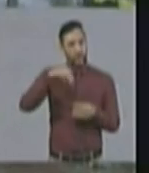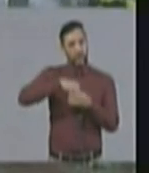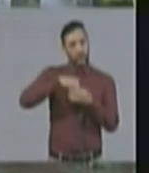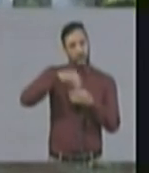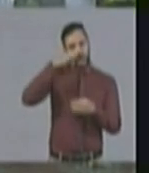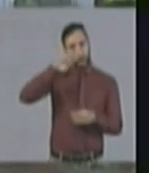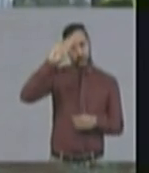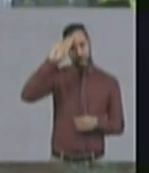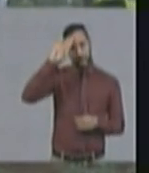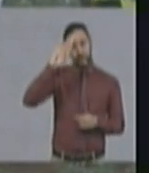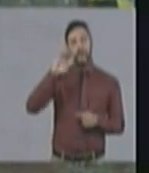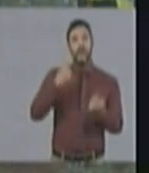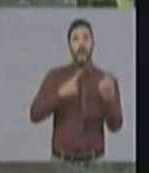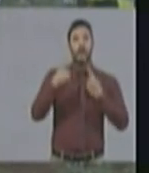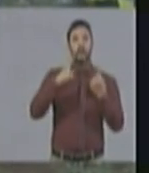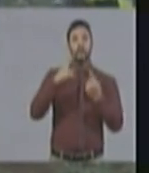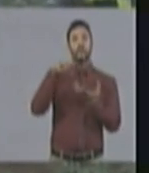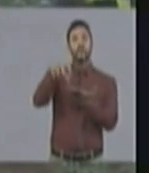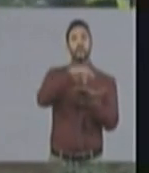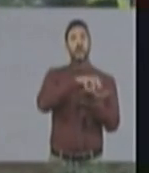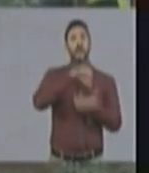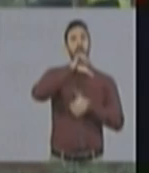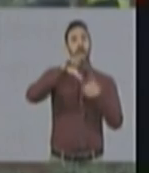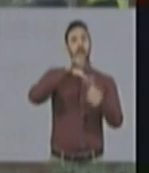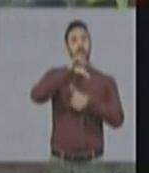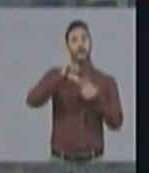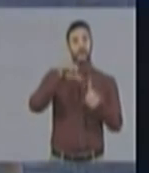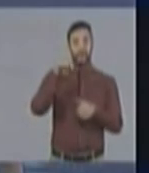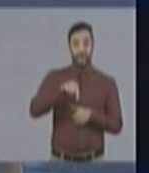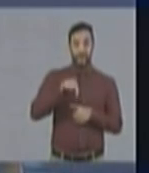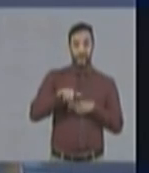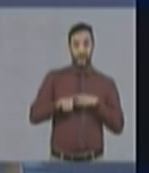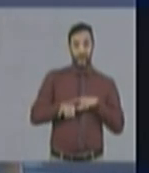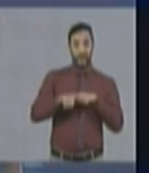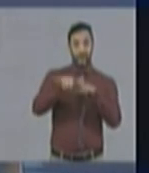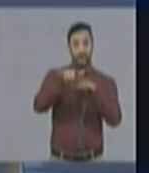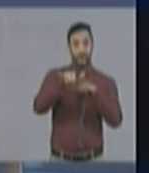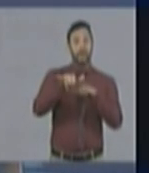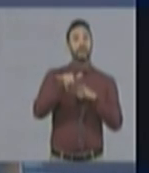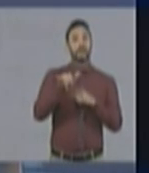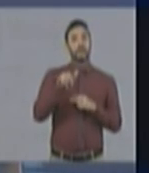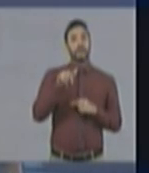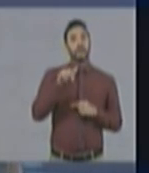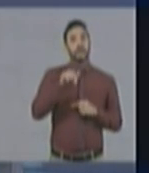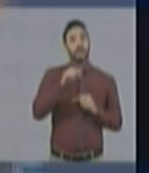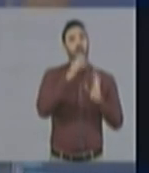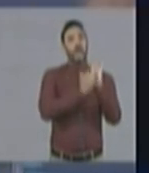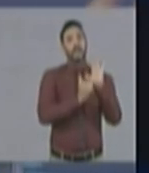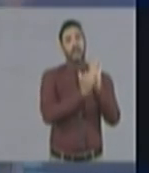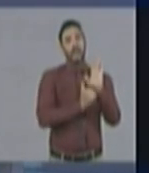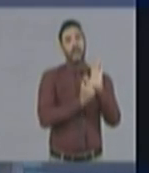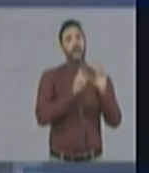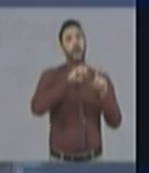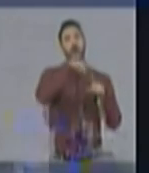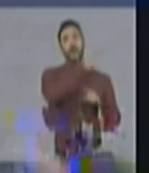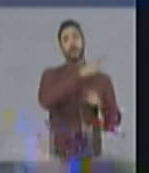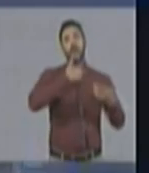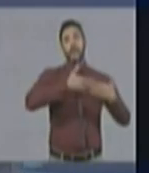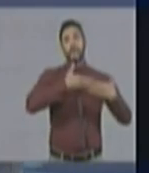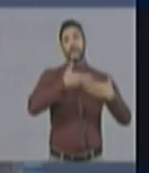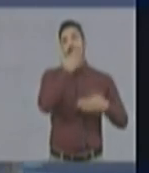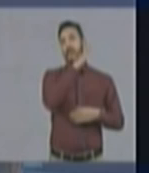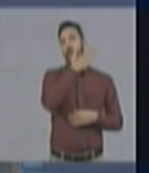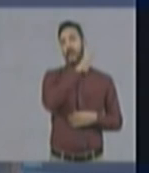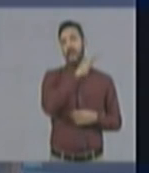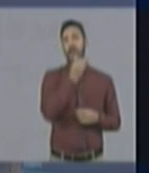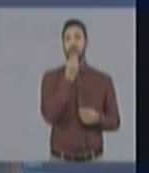nacionales, y algunas rutas del Caribe. Y esta era una aerolínea, es una aeronave de las que están arrendadas a aerolíneas extranjeras para cumplimentar este